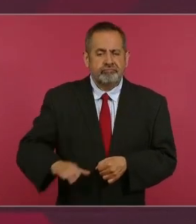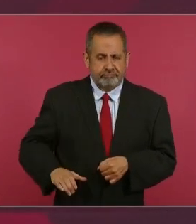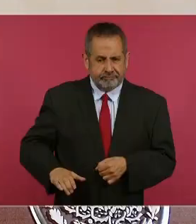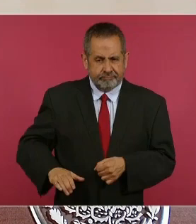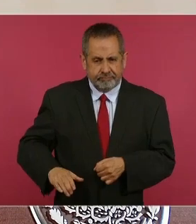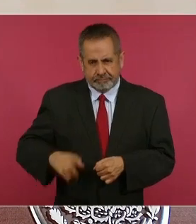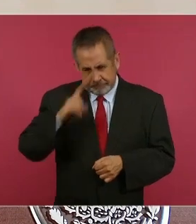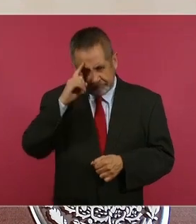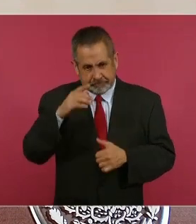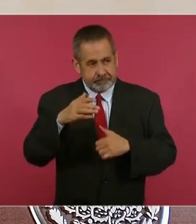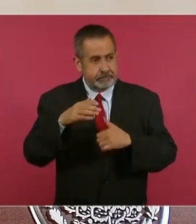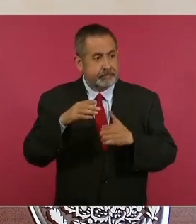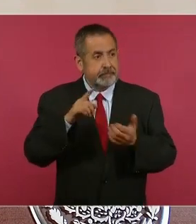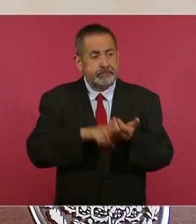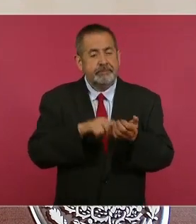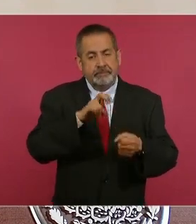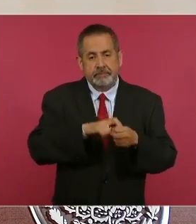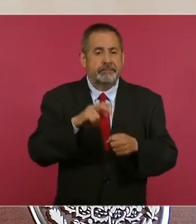a la presidencia en Perú